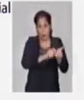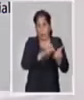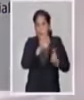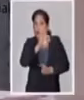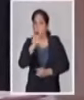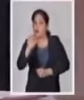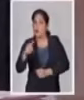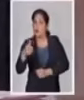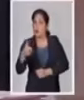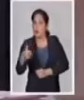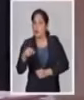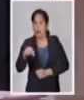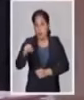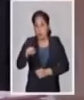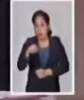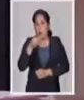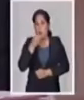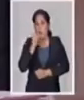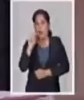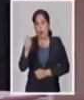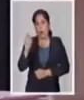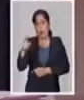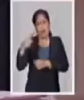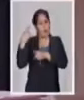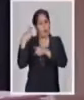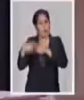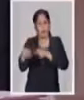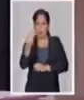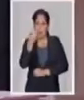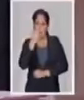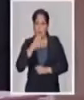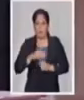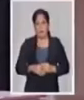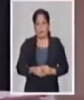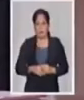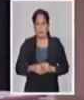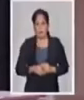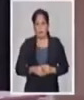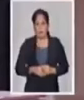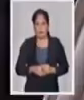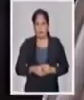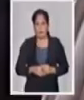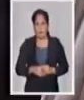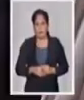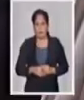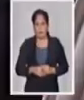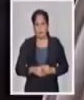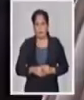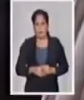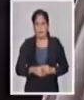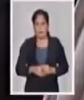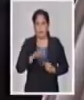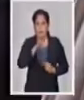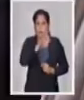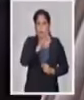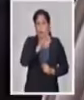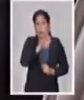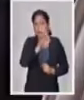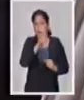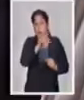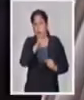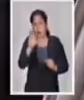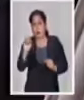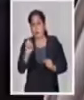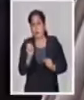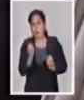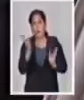800 pesos para que usted adquiera otros alimentos. De 180 a 800 hay una cifra para alimentos que no